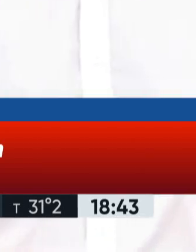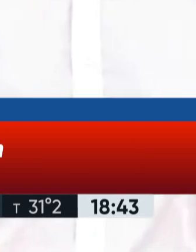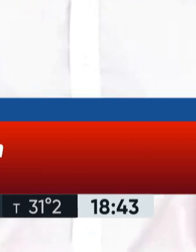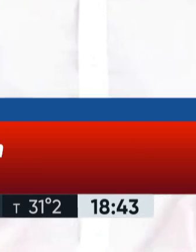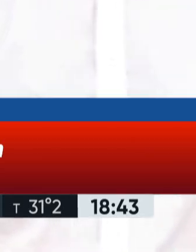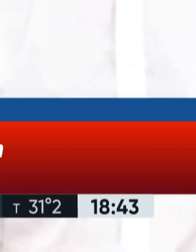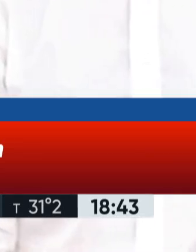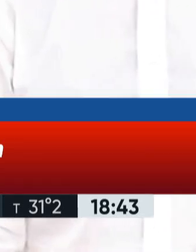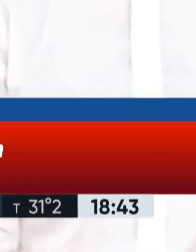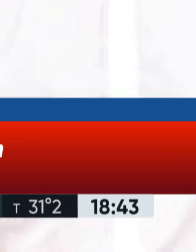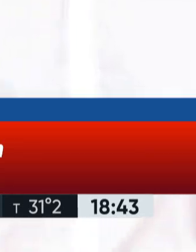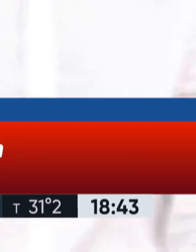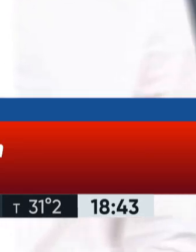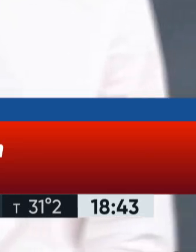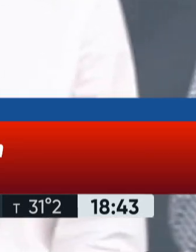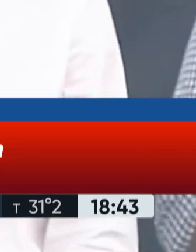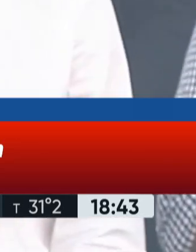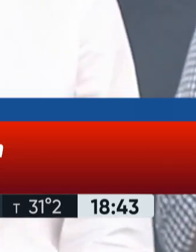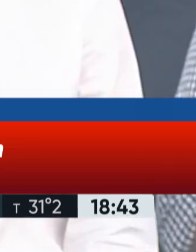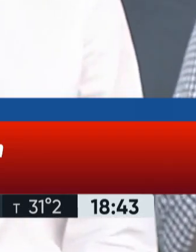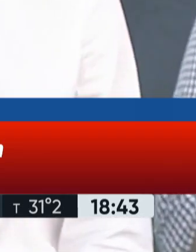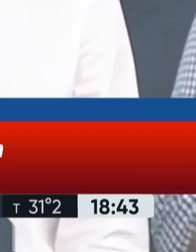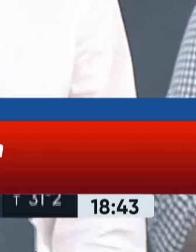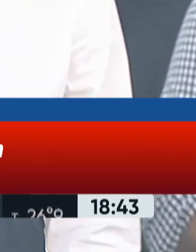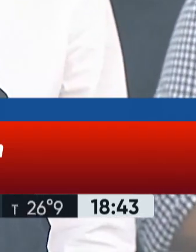siempre digo que tuve un enorme privilegio,